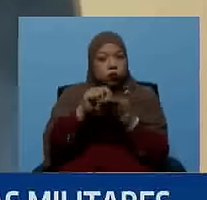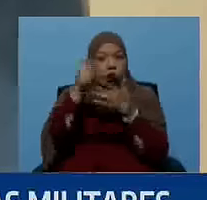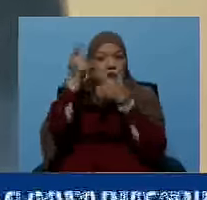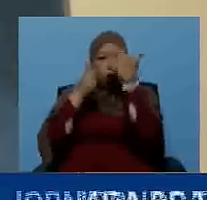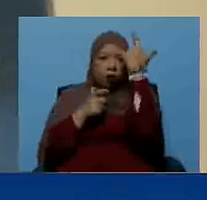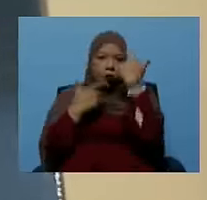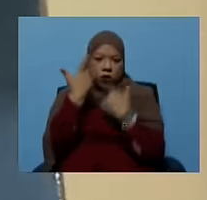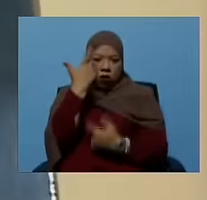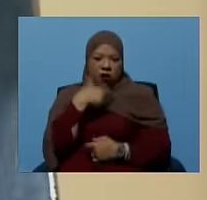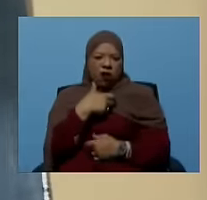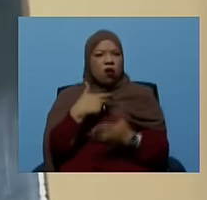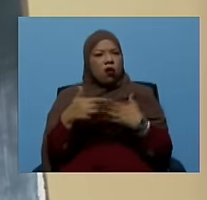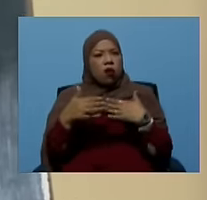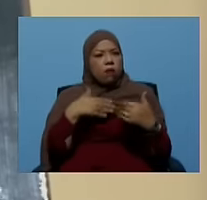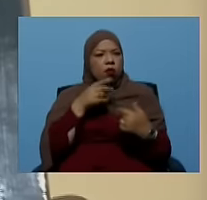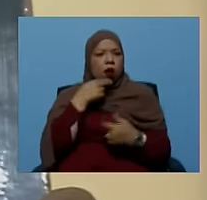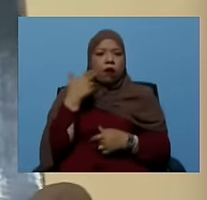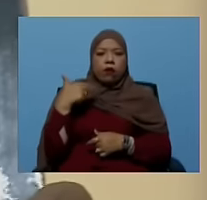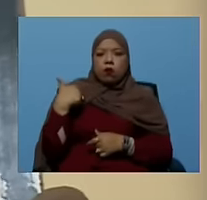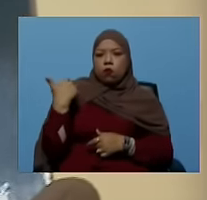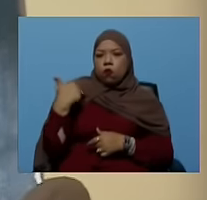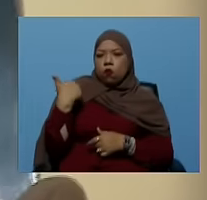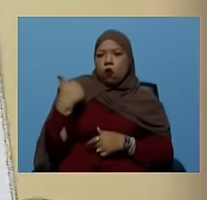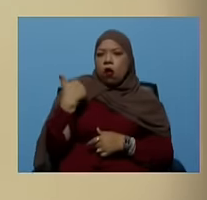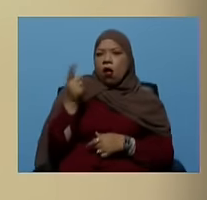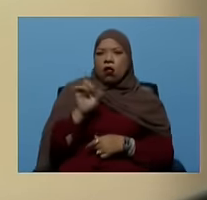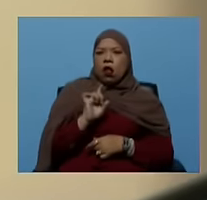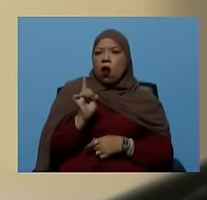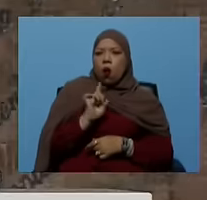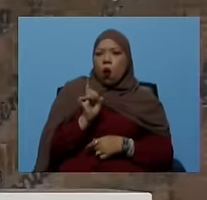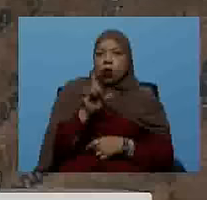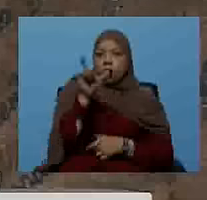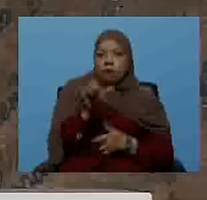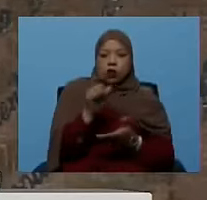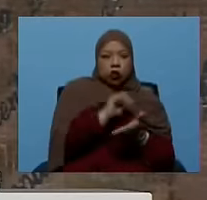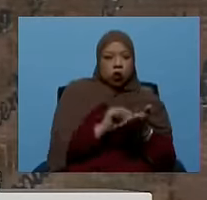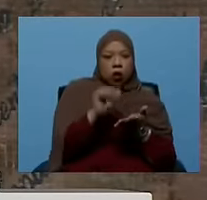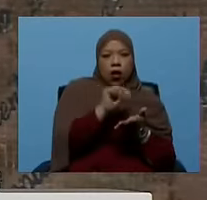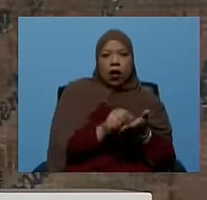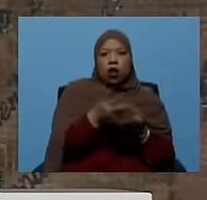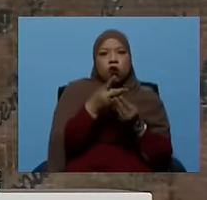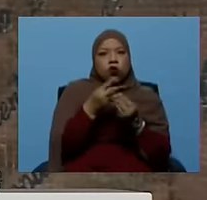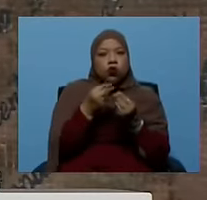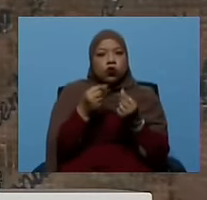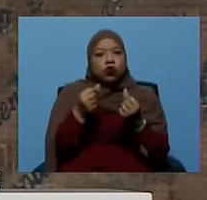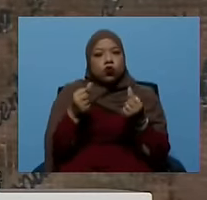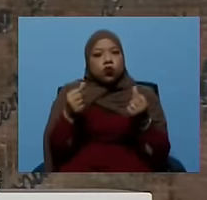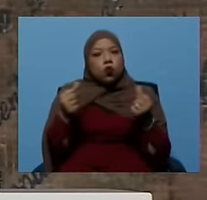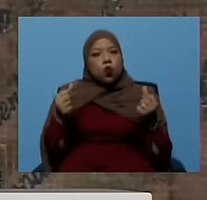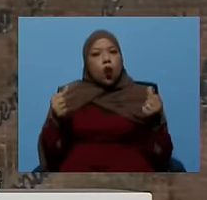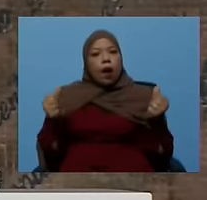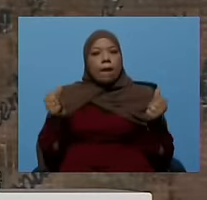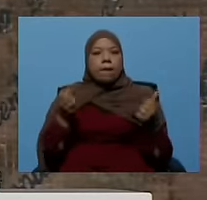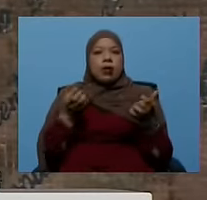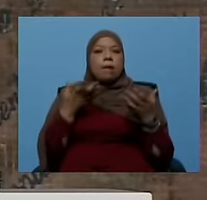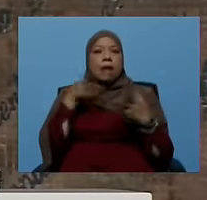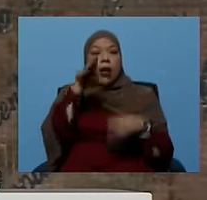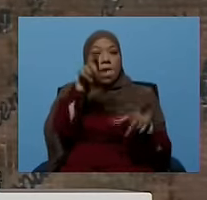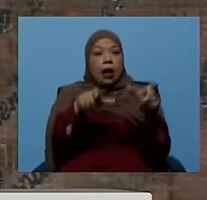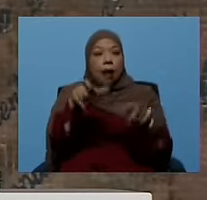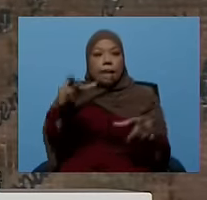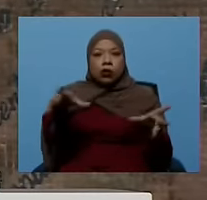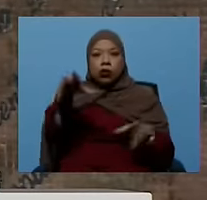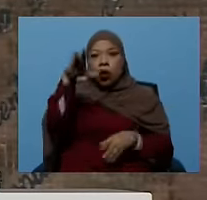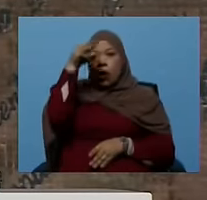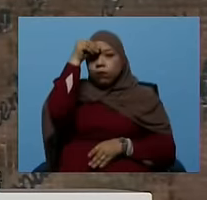sin ego como el comandante Chávez tenía que escribir algo que expresara su alma como